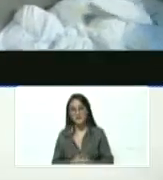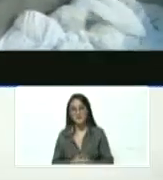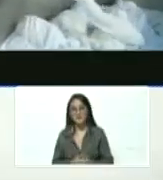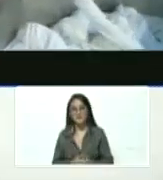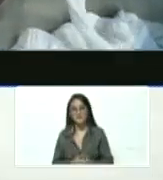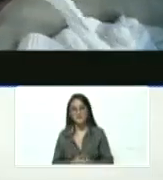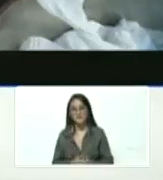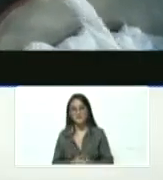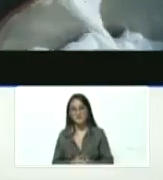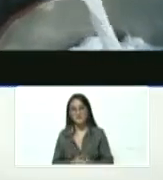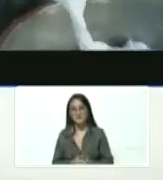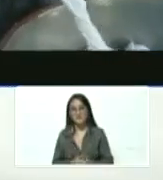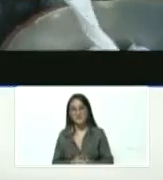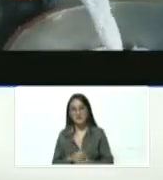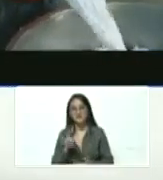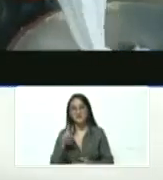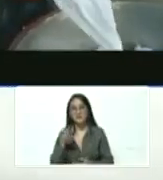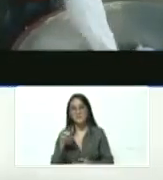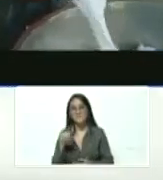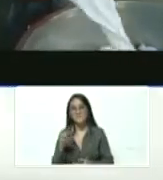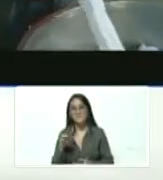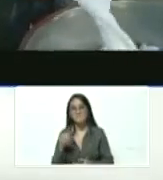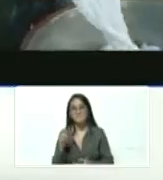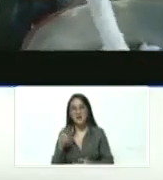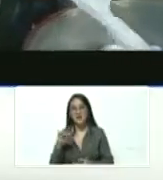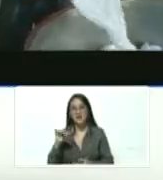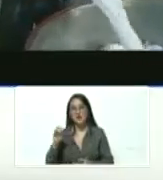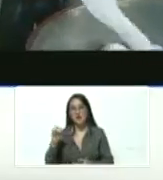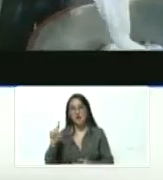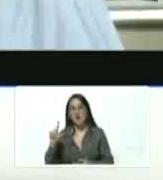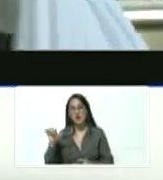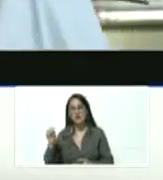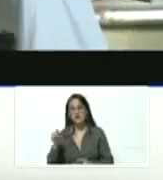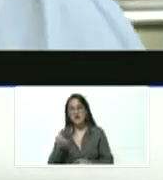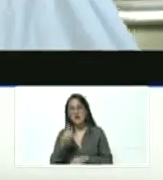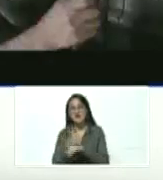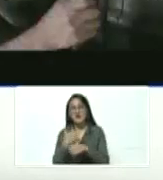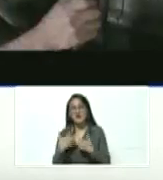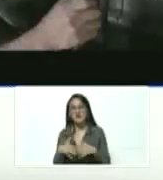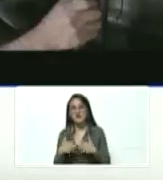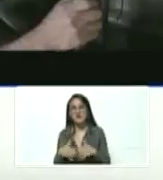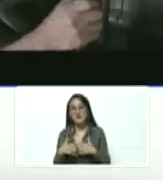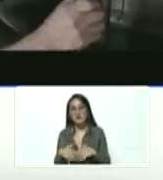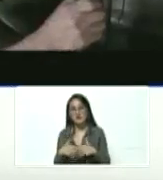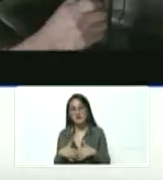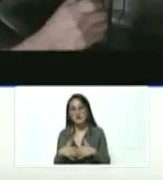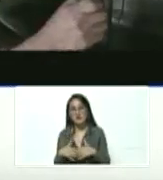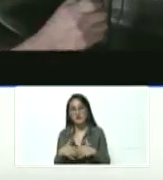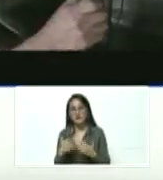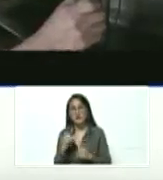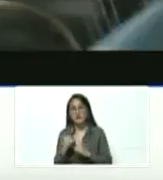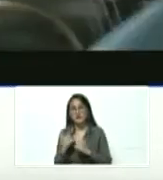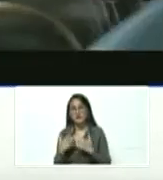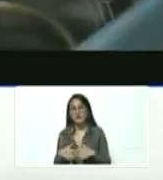Armando y sobre todo Mariolis Reina. Qué bonita, ella es la jefa de taller. Y esta